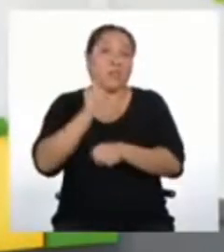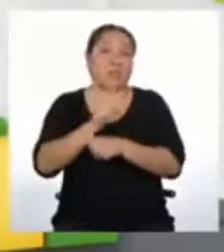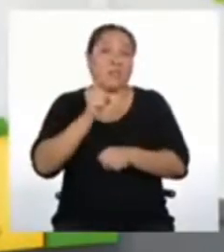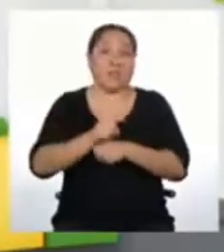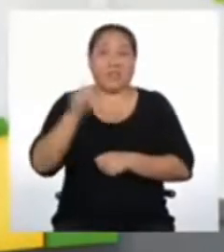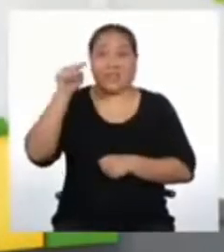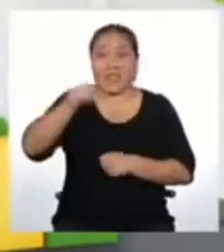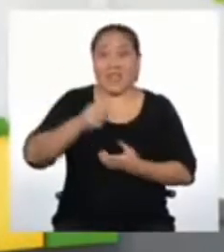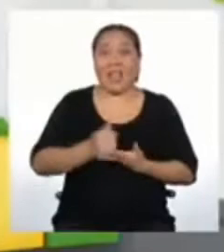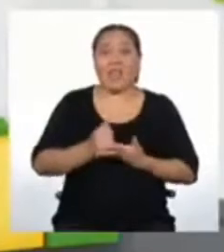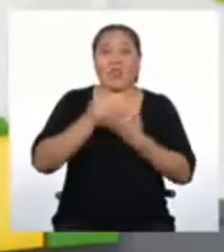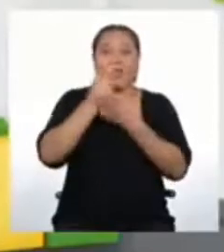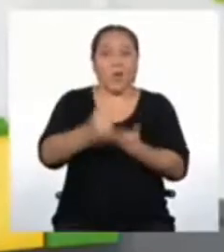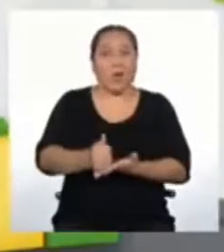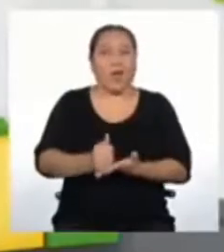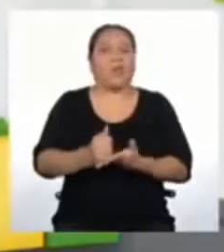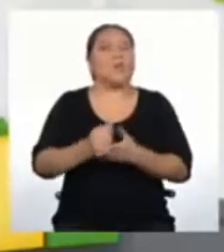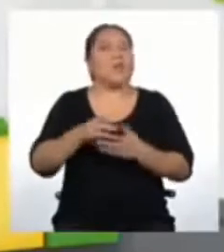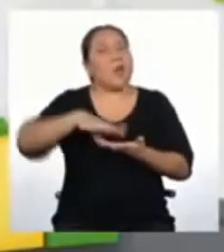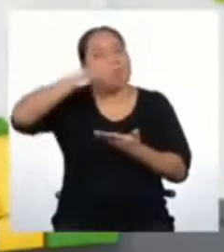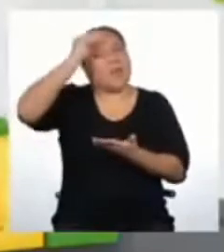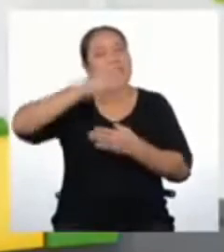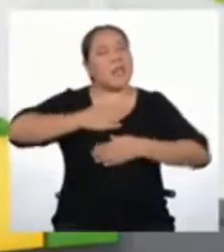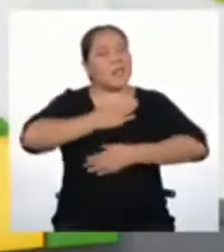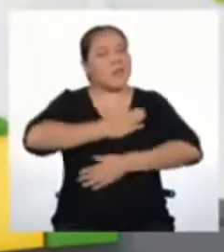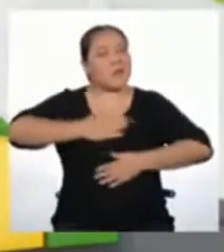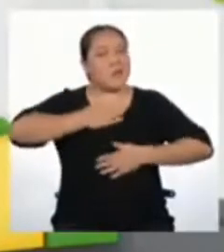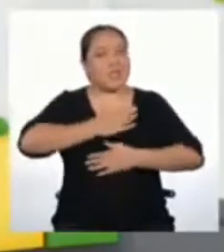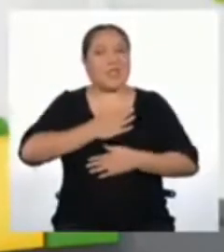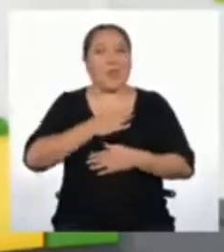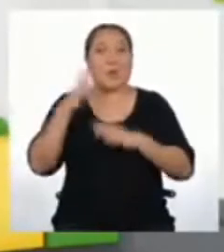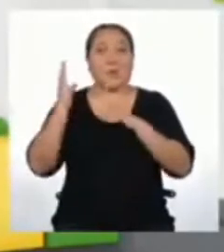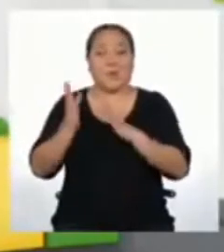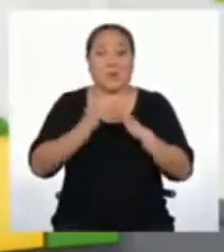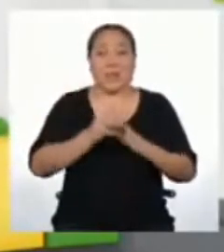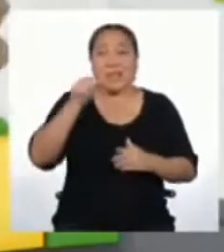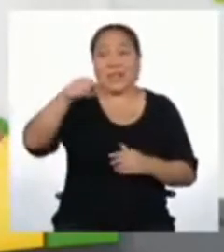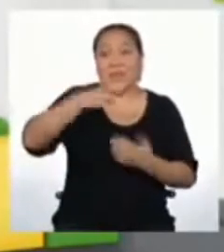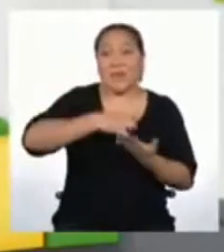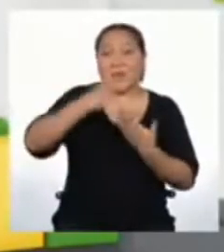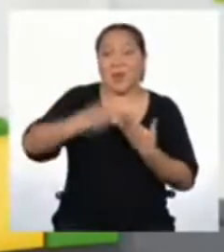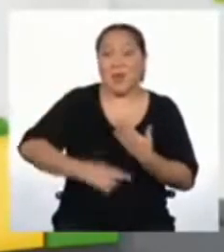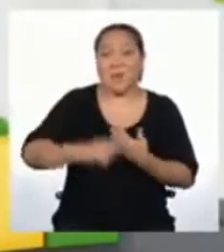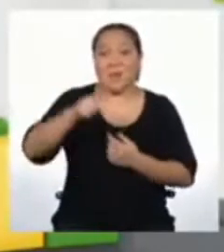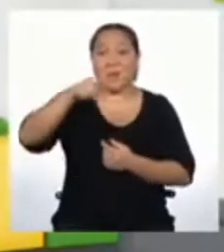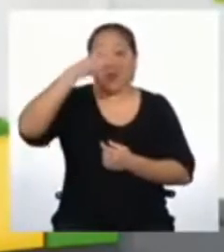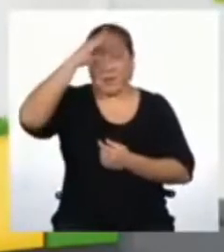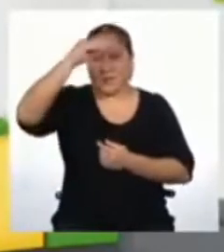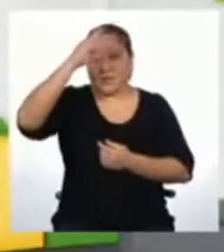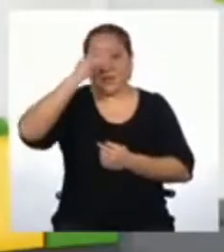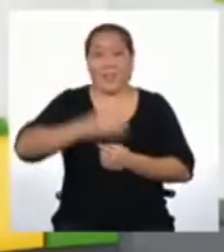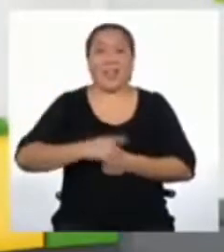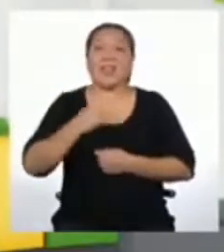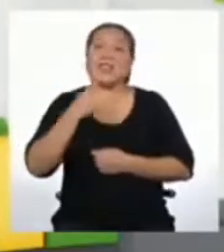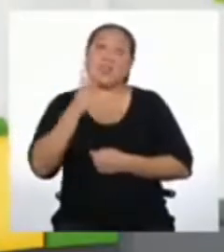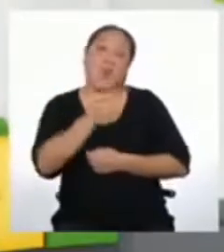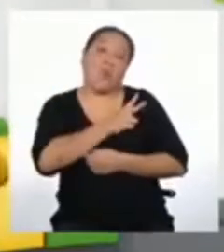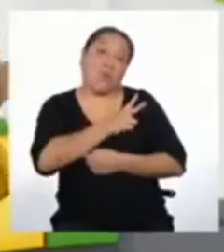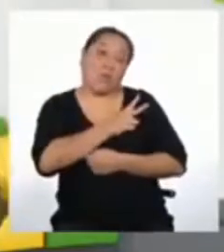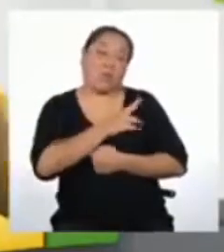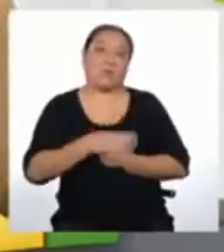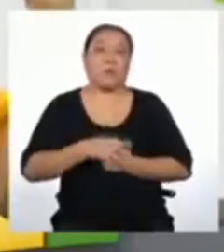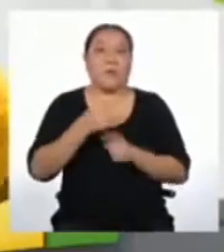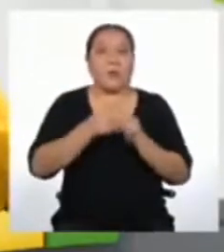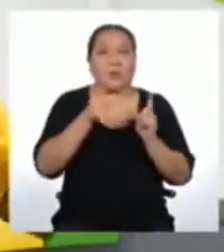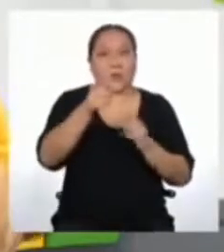con la cual disfrutarás de un aprendizaje entretenido. Hemos preparado este programa para ustedes, chicas y chicos de segundo grado de secundaria. Pero